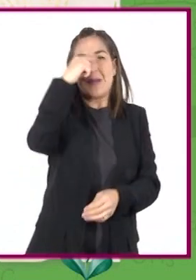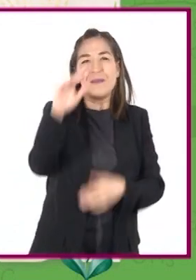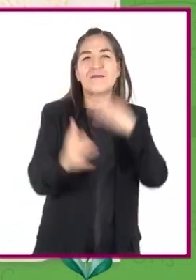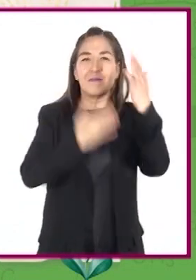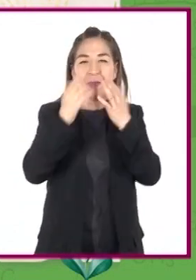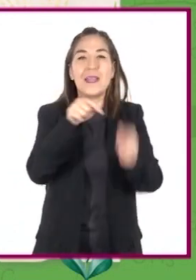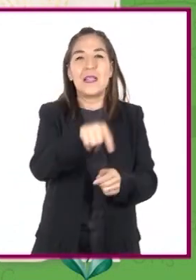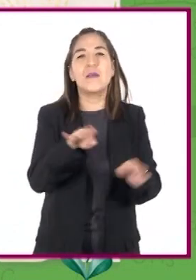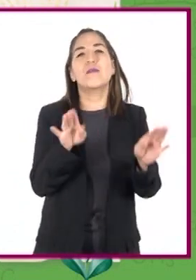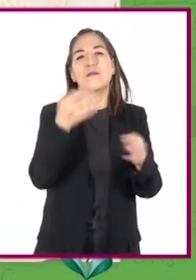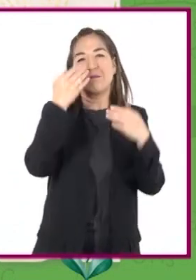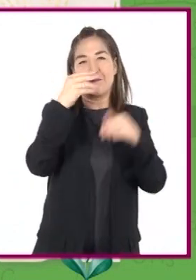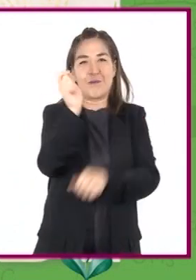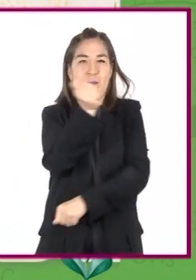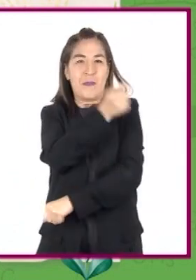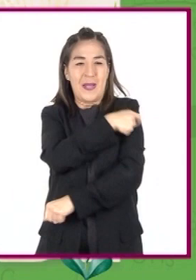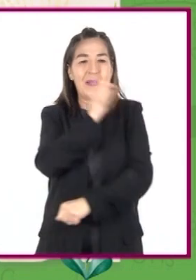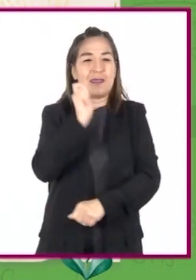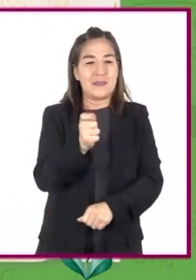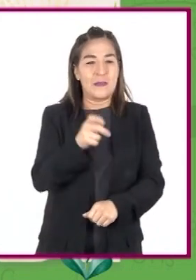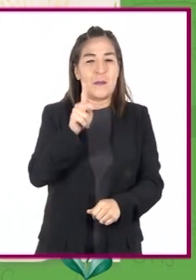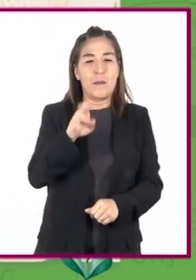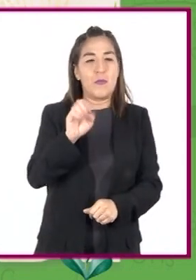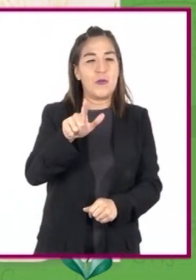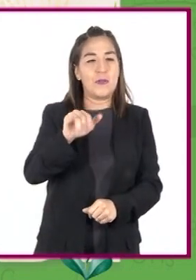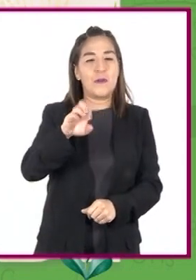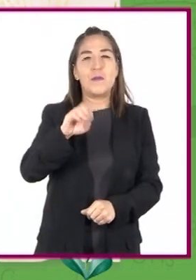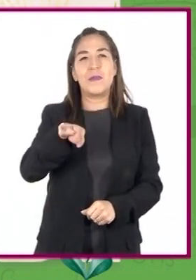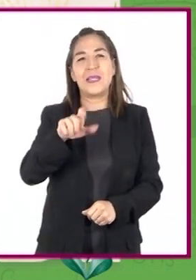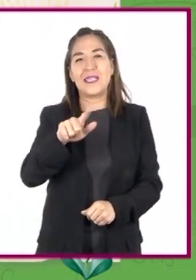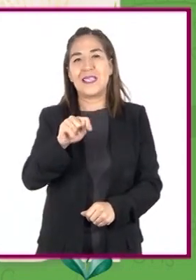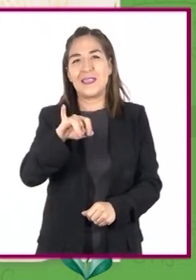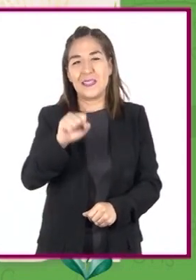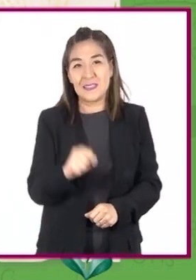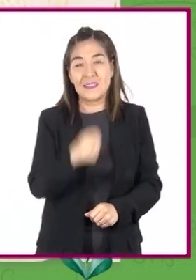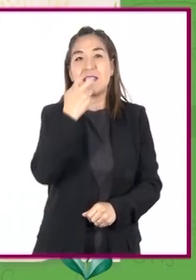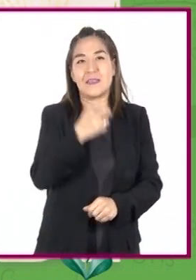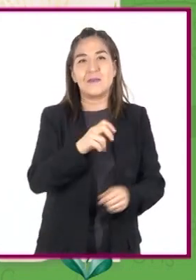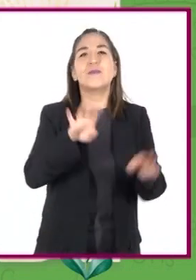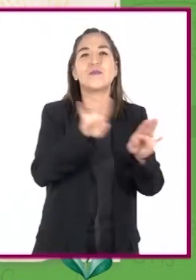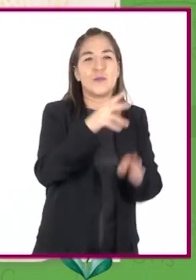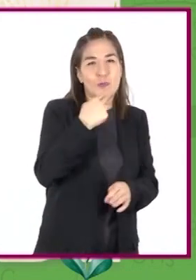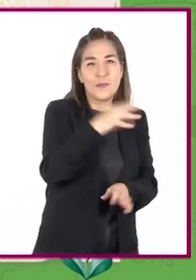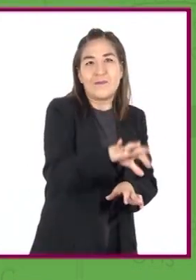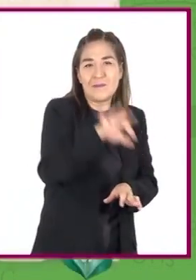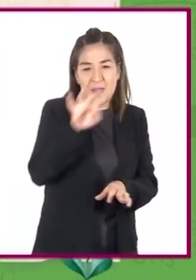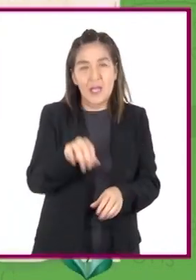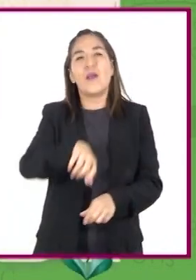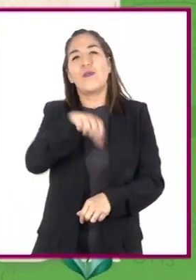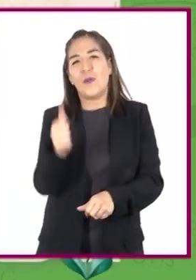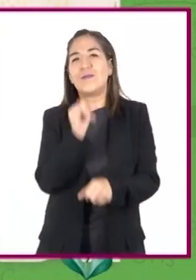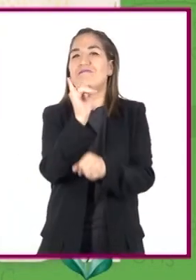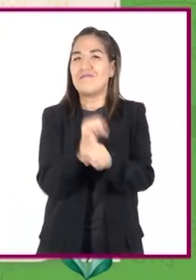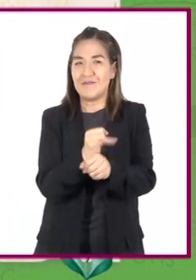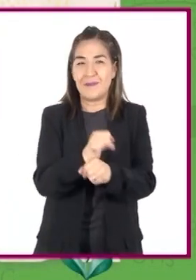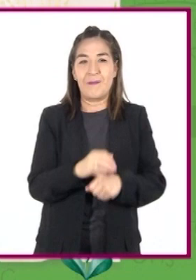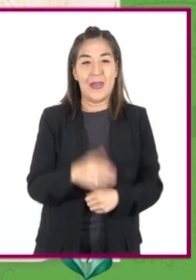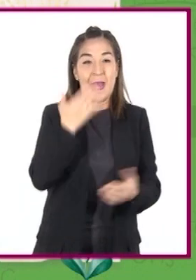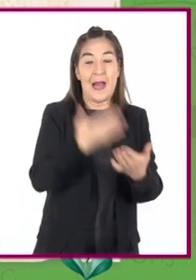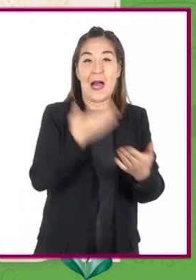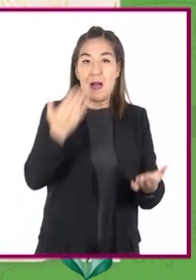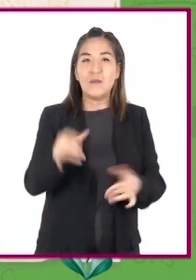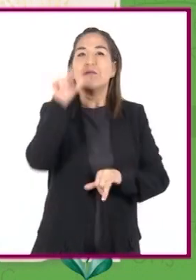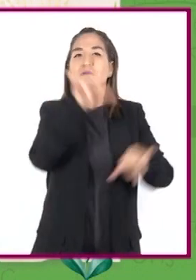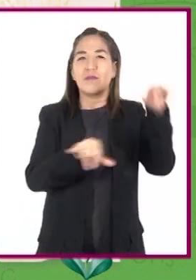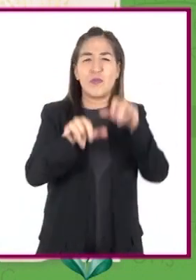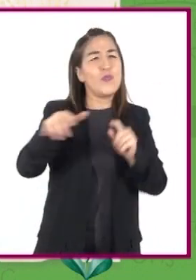la vacuna contra la poliomielitis primero y luego para muchas otras investigaciones. Hoy,